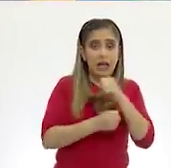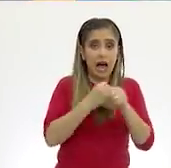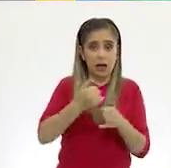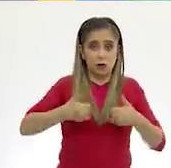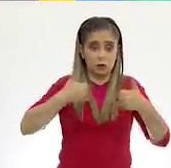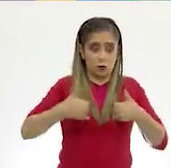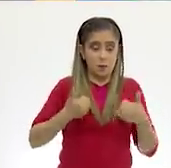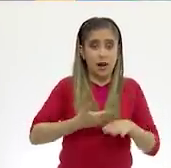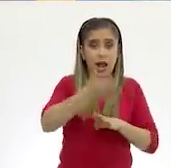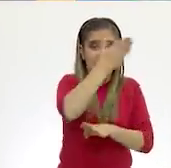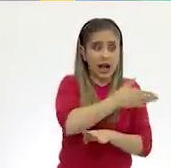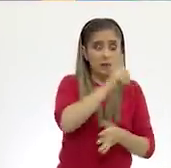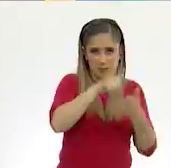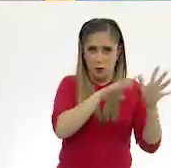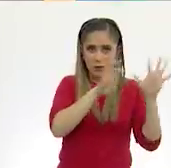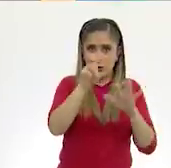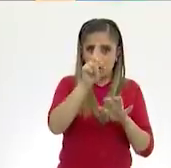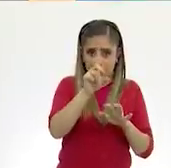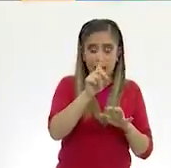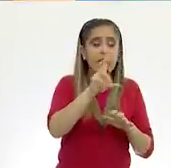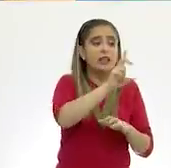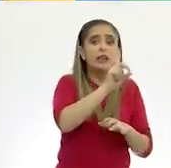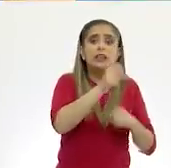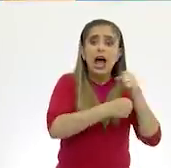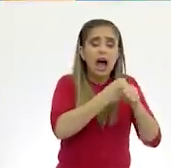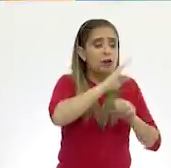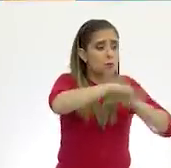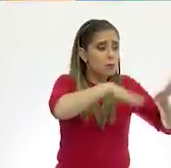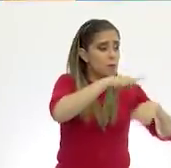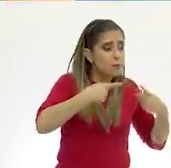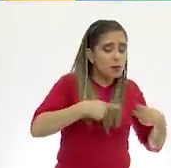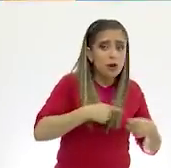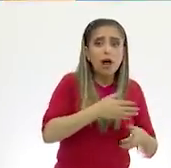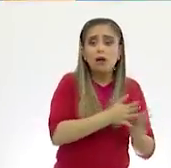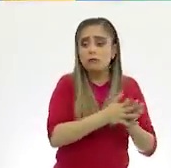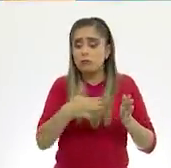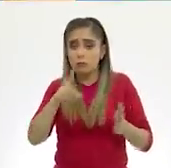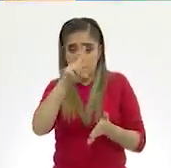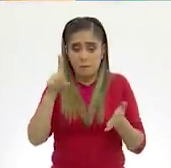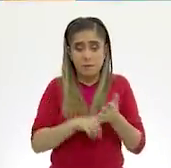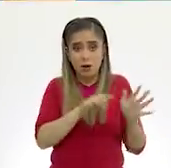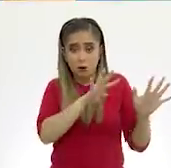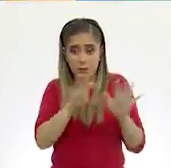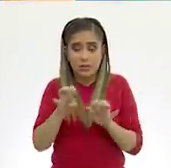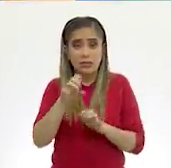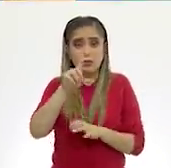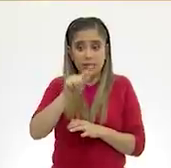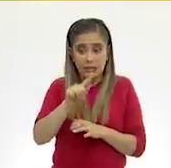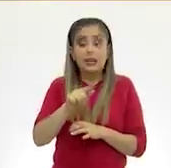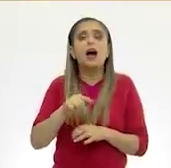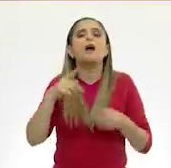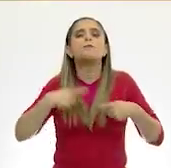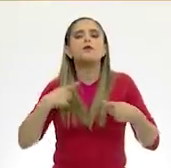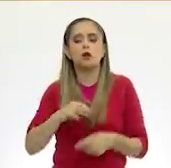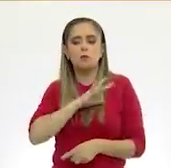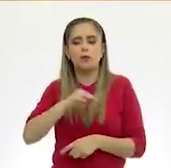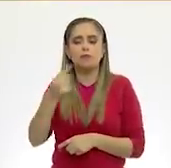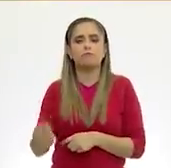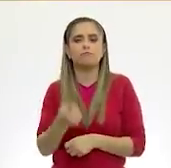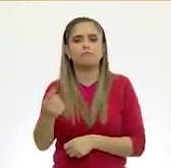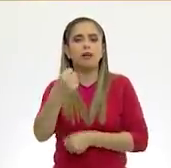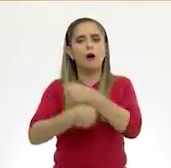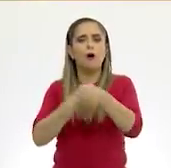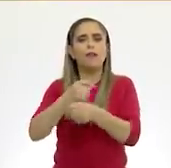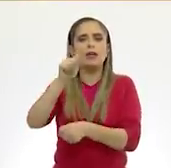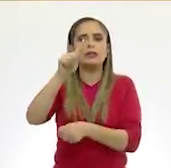en 1930 a 62 años en 1970. Y la